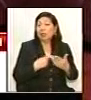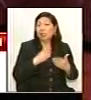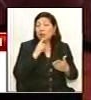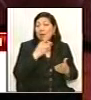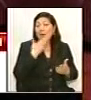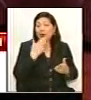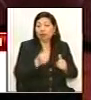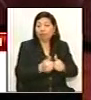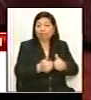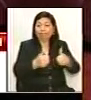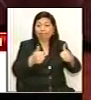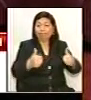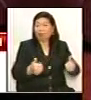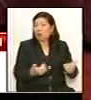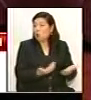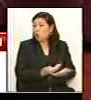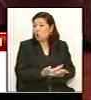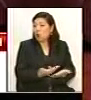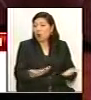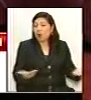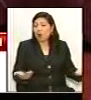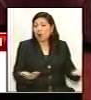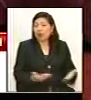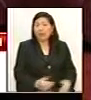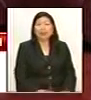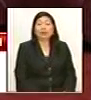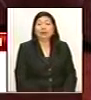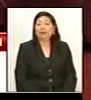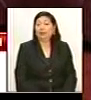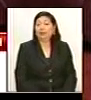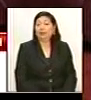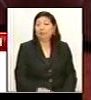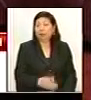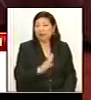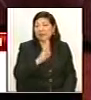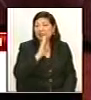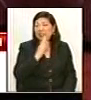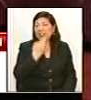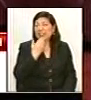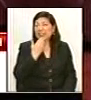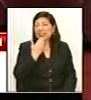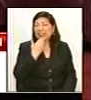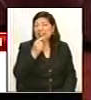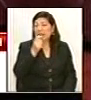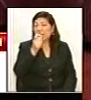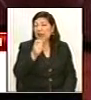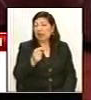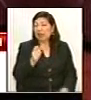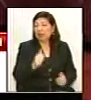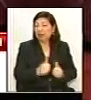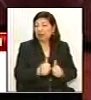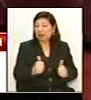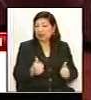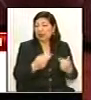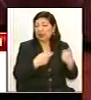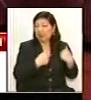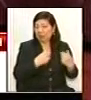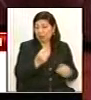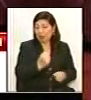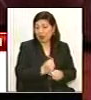separado, porque no había hecho los PACA. ¿Puede mencionar quién es la persona que ha sido separado y el cargo que